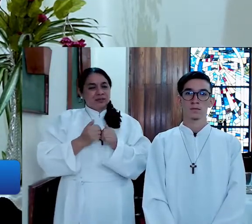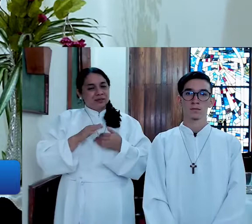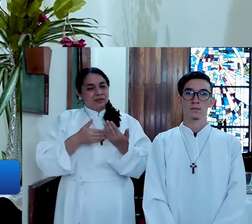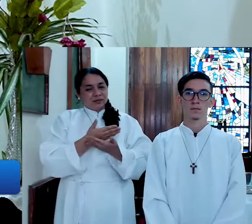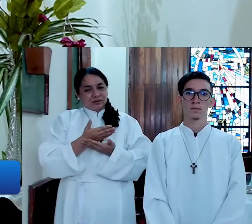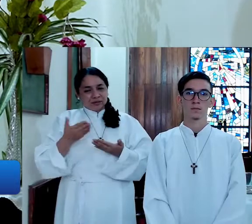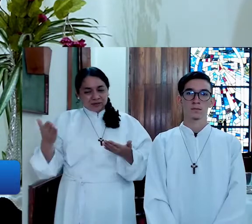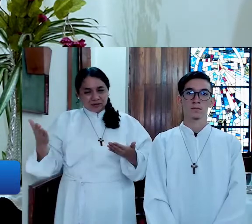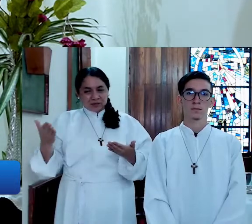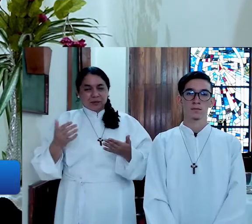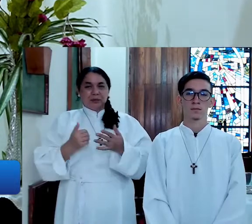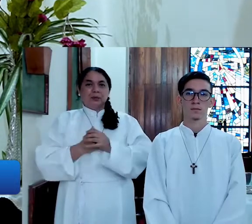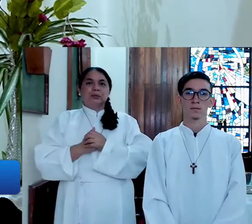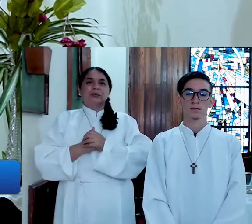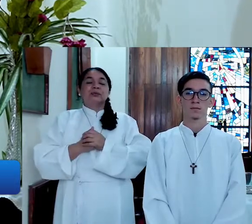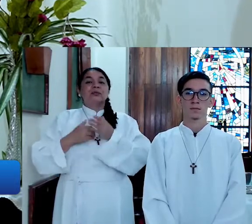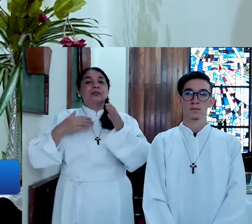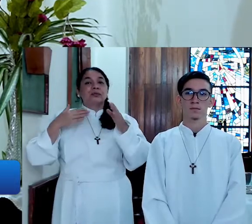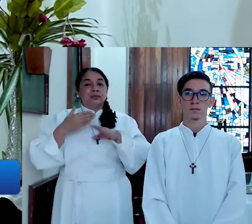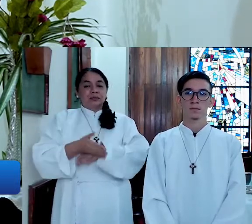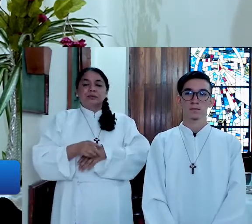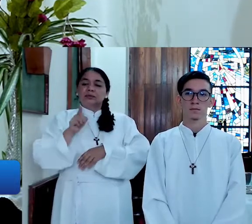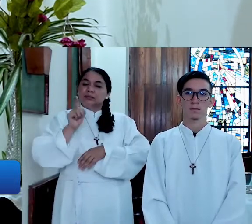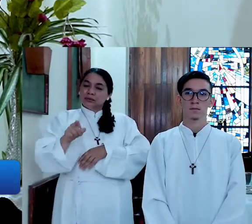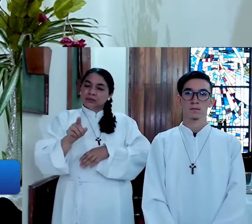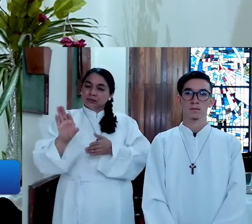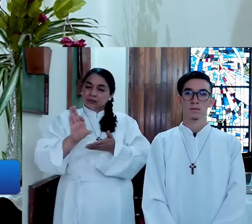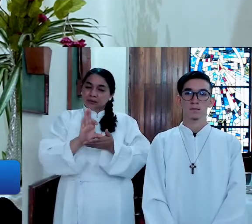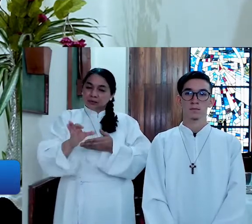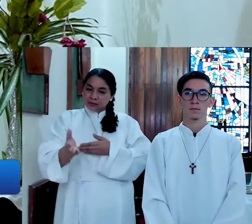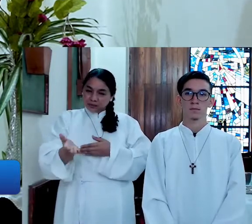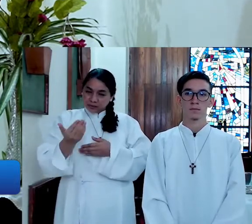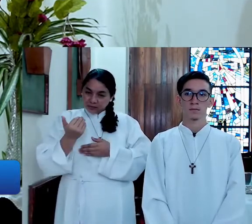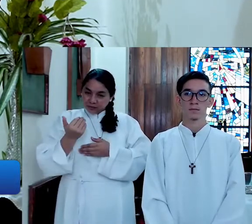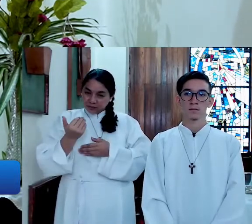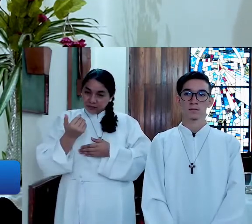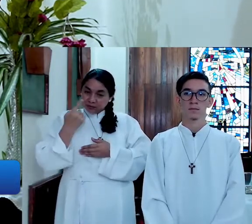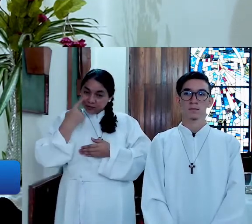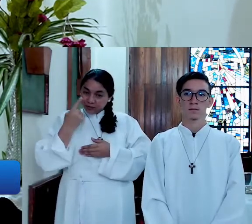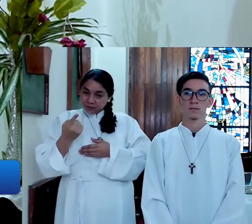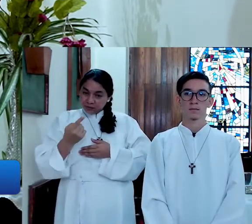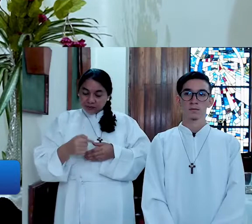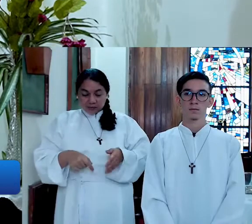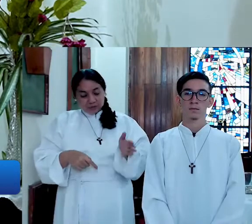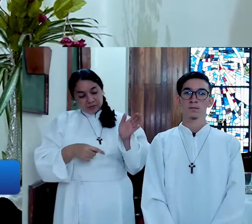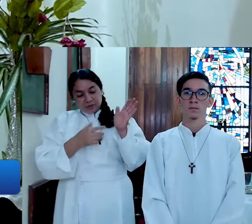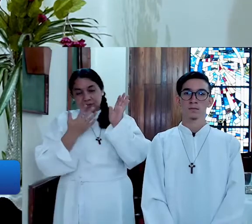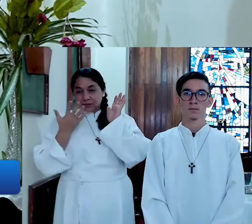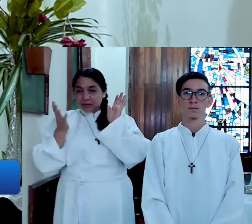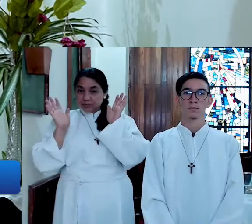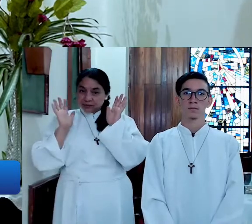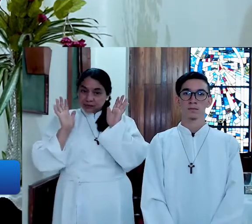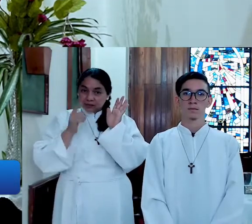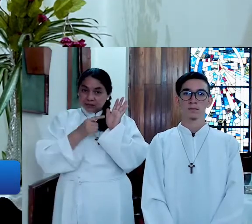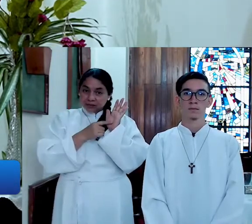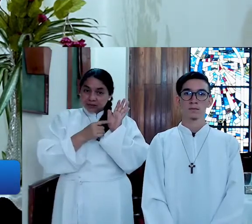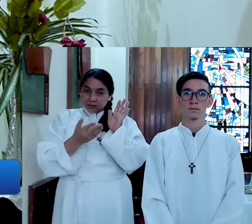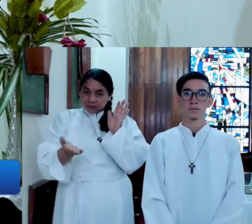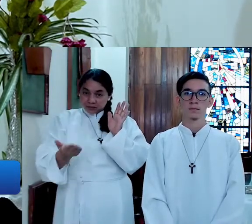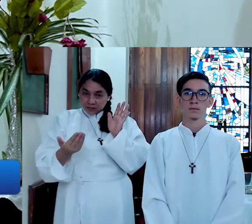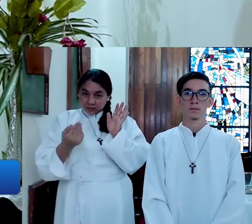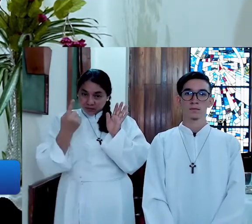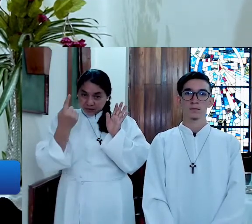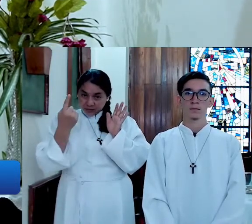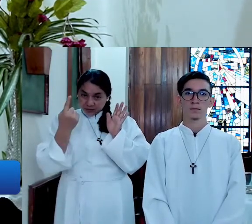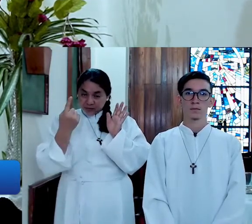ustedes». Luego le dijo a Tomás: «Aquí están mis manos, acerca tu